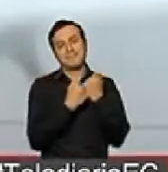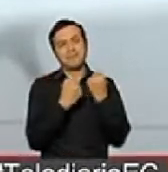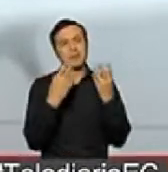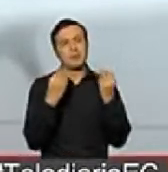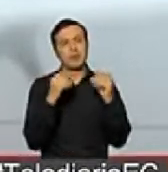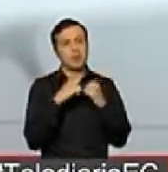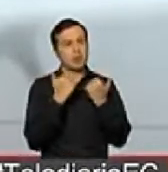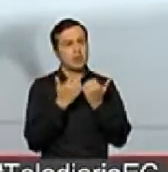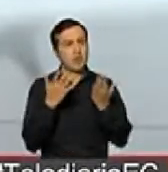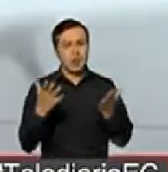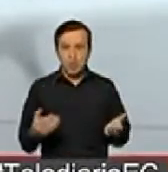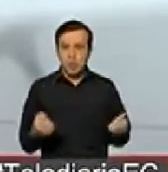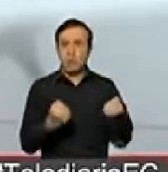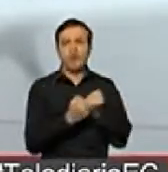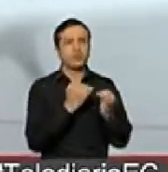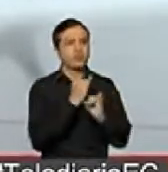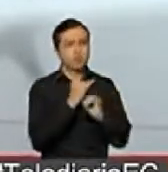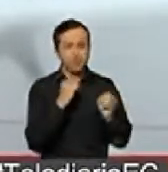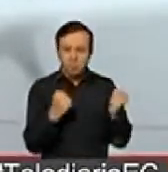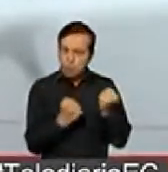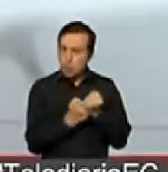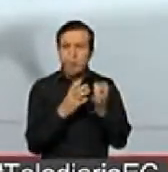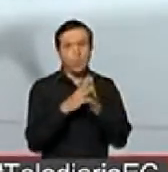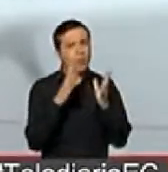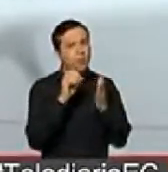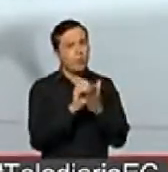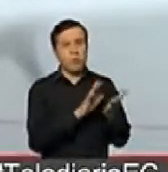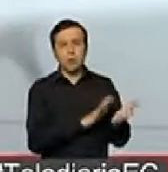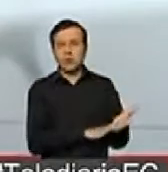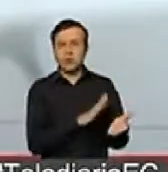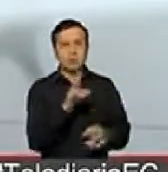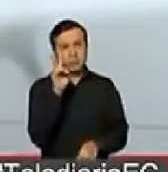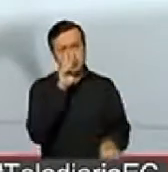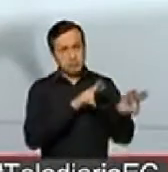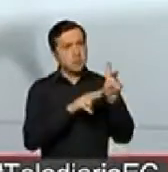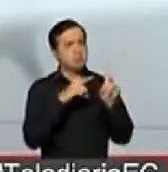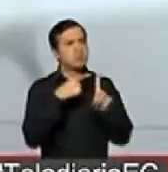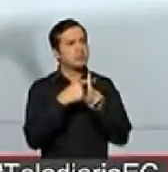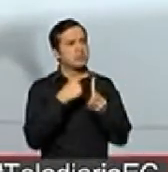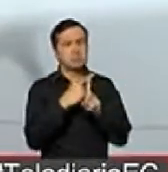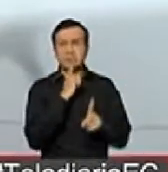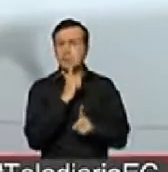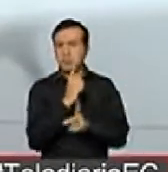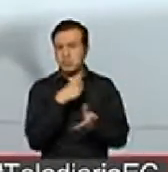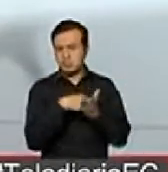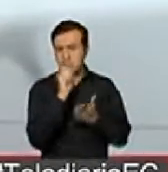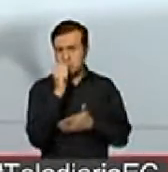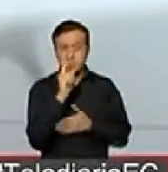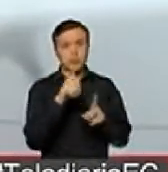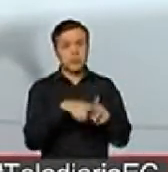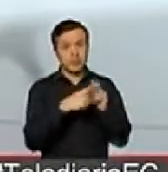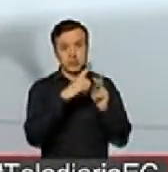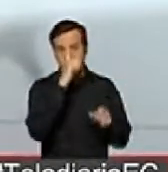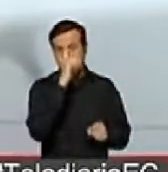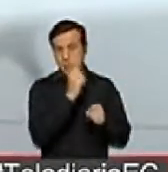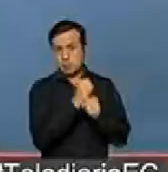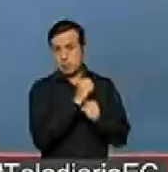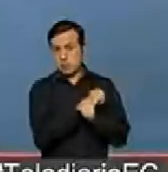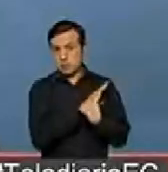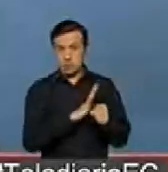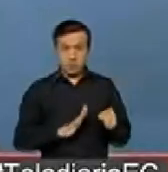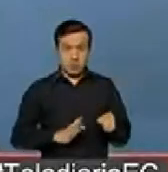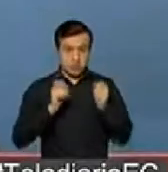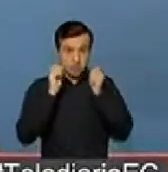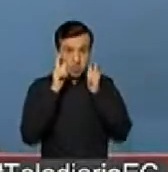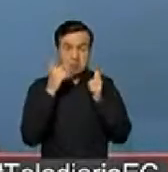los asambleístas, las instituciones. Es un proyecto que ha sido visto con buenos ojos y, sobre todo, que va a empezar a trabajar en prevención. ¿Cree usted, entonces,